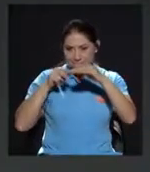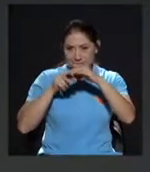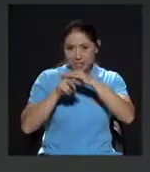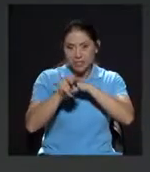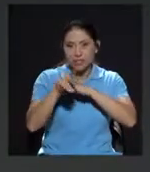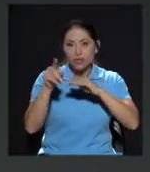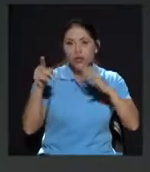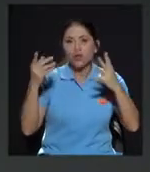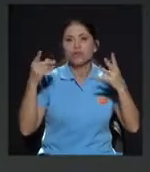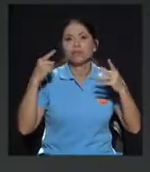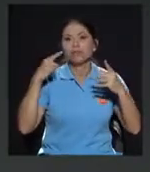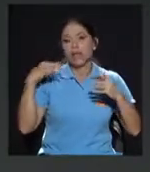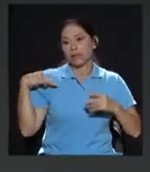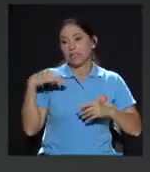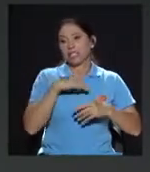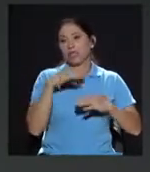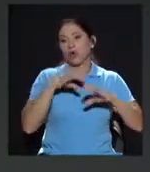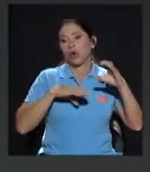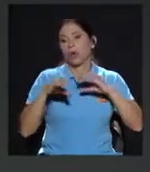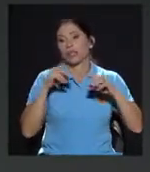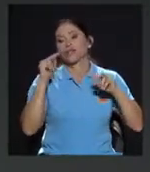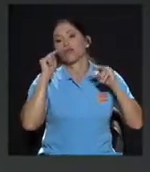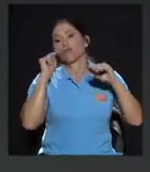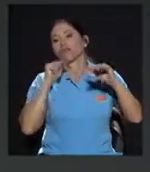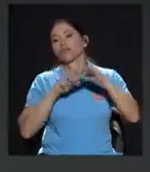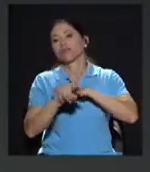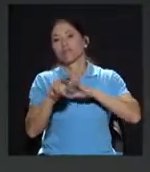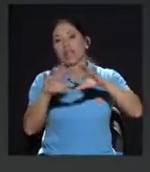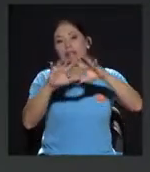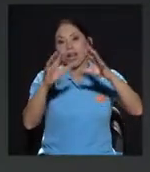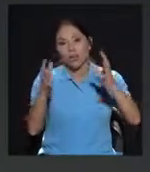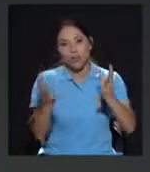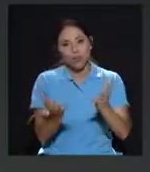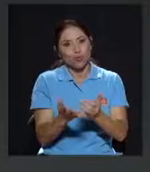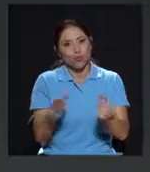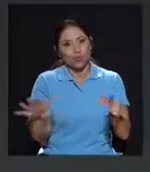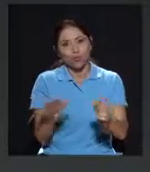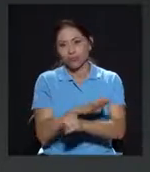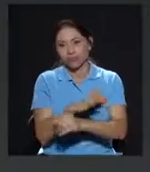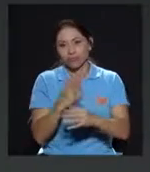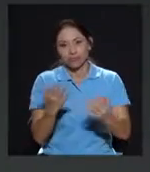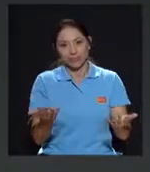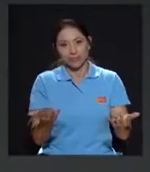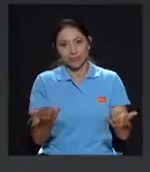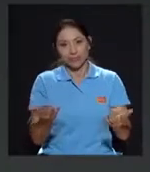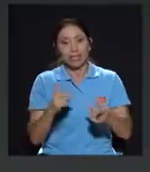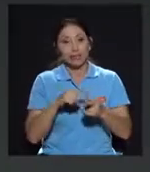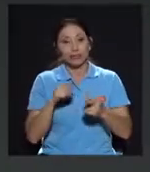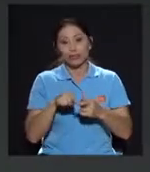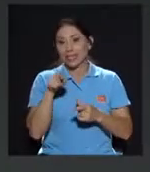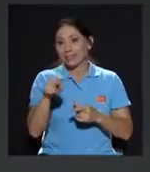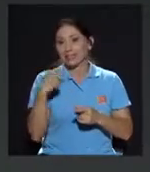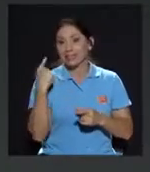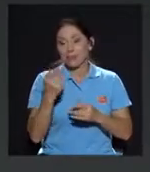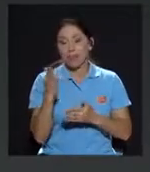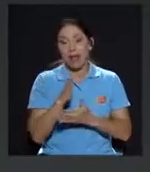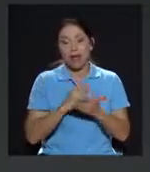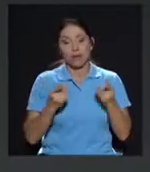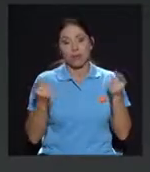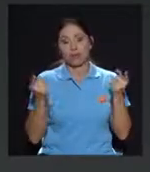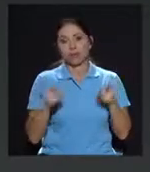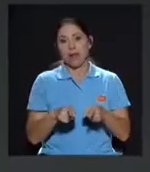no no hay nada que se quede ahí que no sea de alguna manera actual o potencialmente